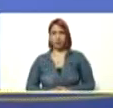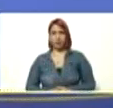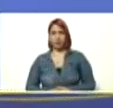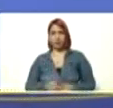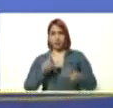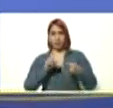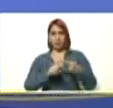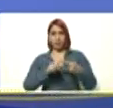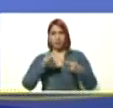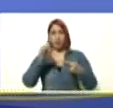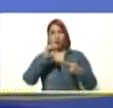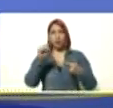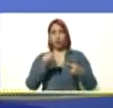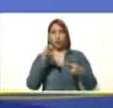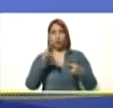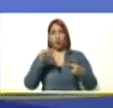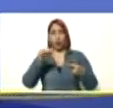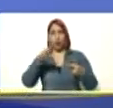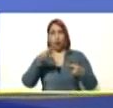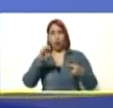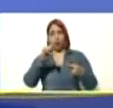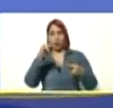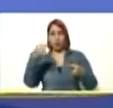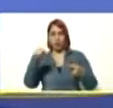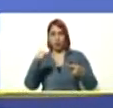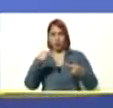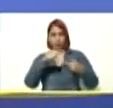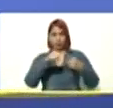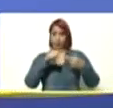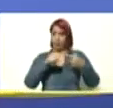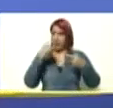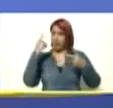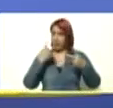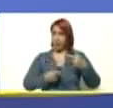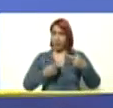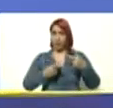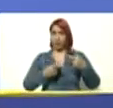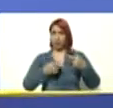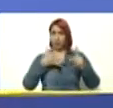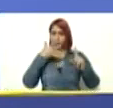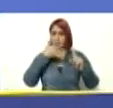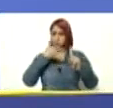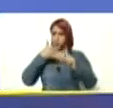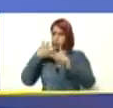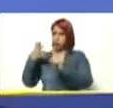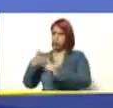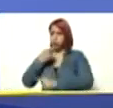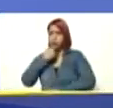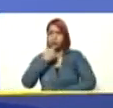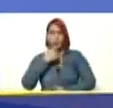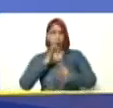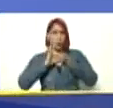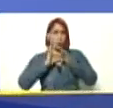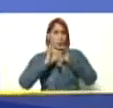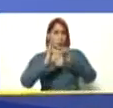José Manuel Suárez, ustedes dos tienen que forjar una linda amistad,